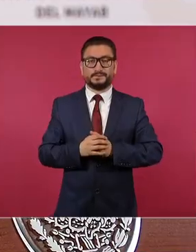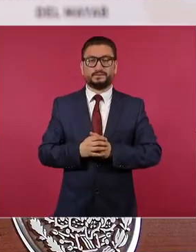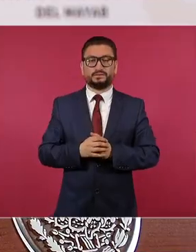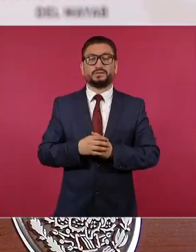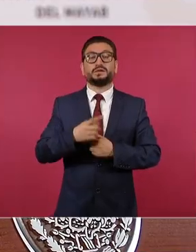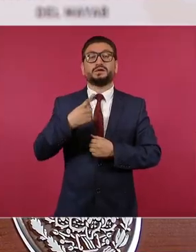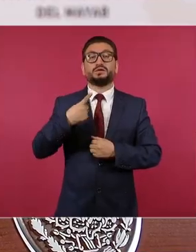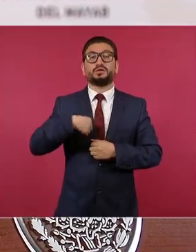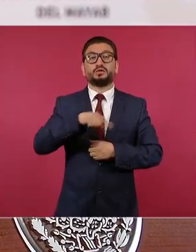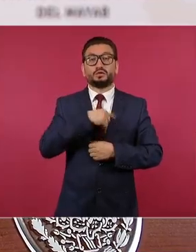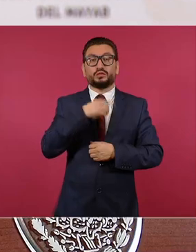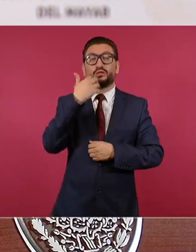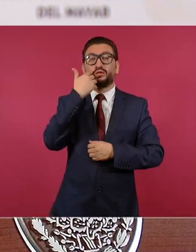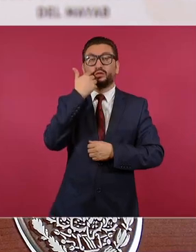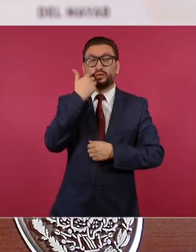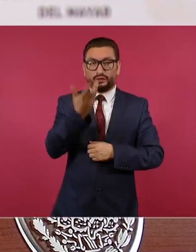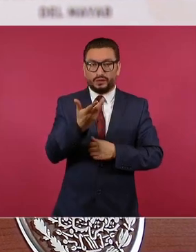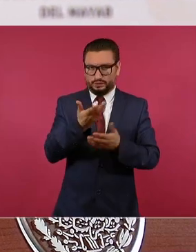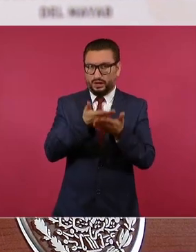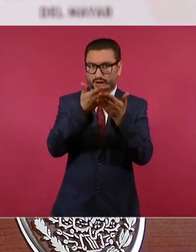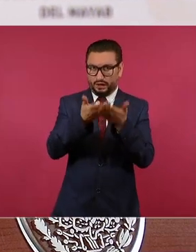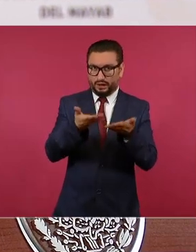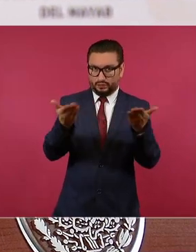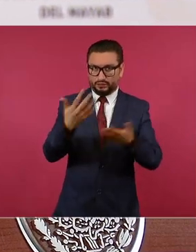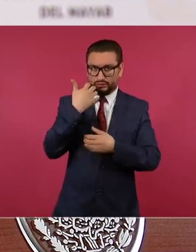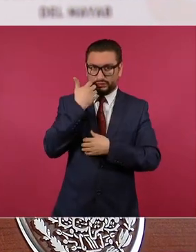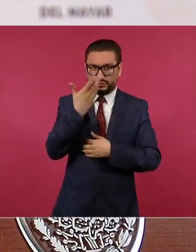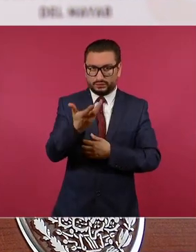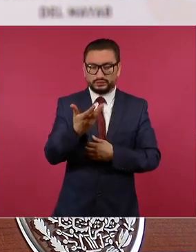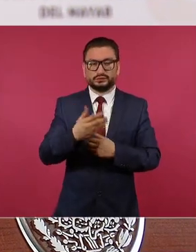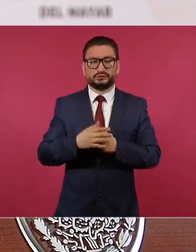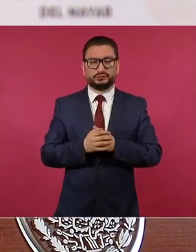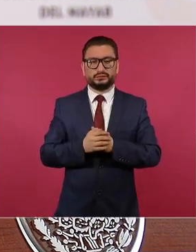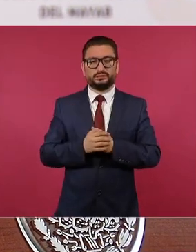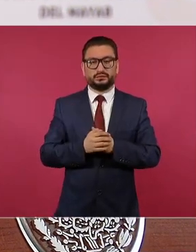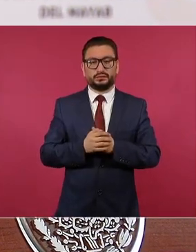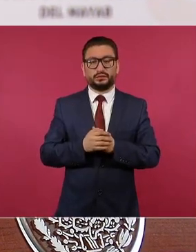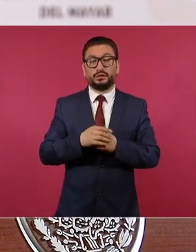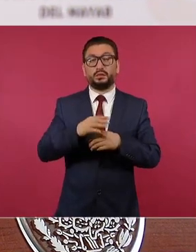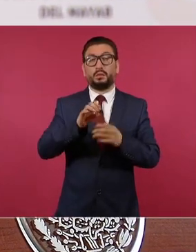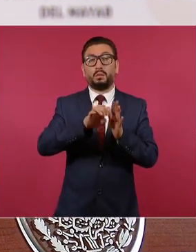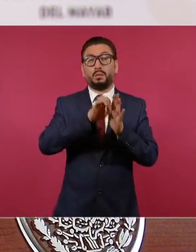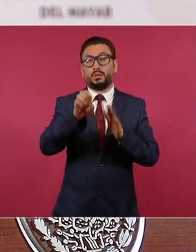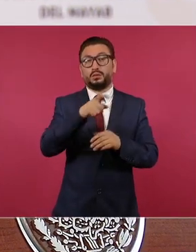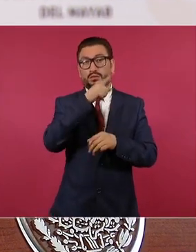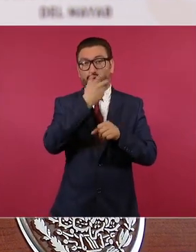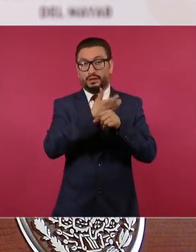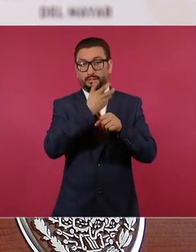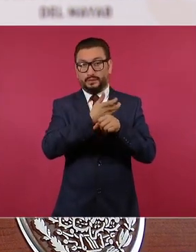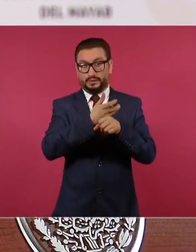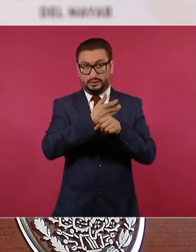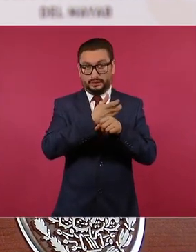Y lo que estamos buscando ahora es que si van a deportar de Estados Unidos